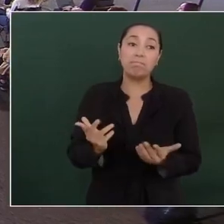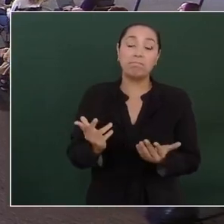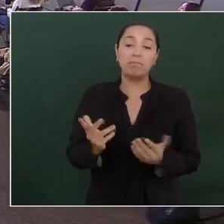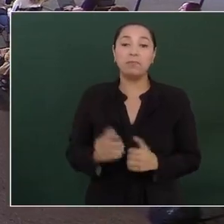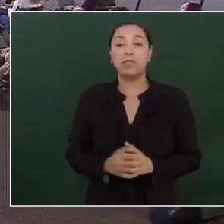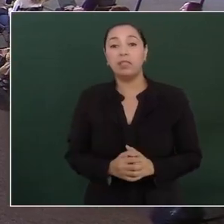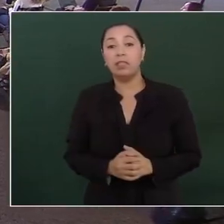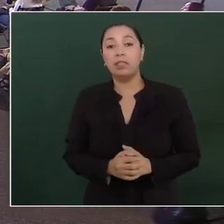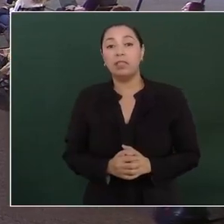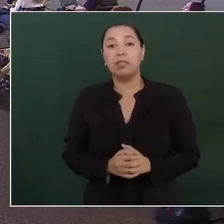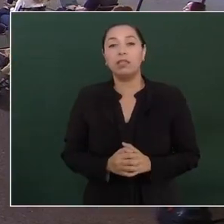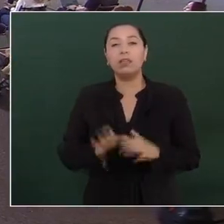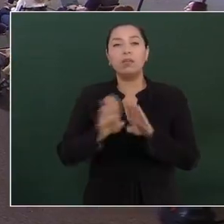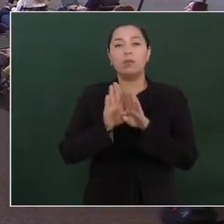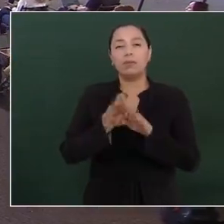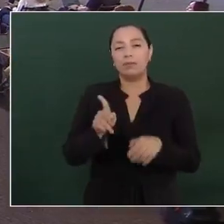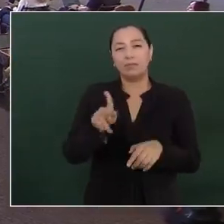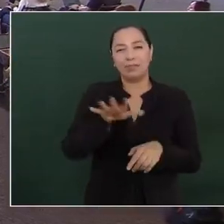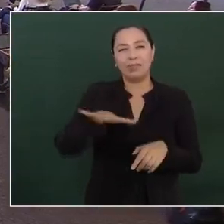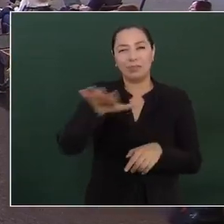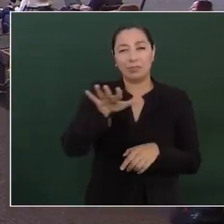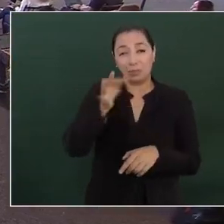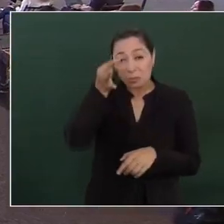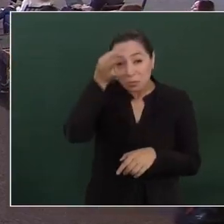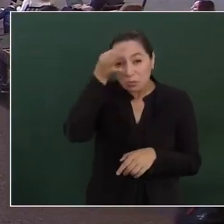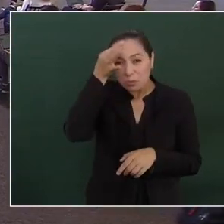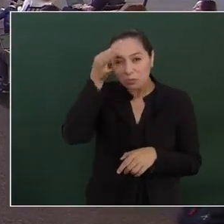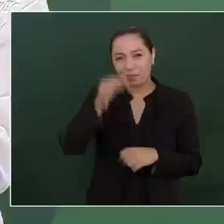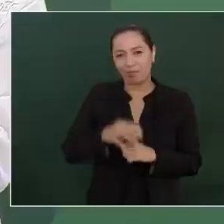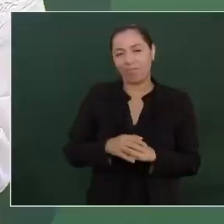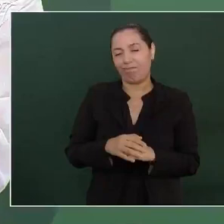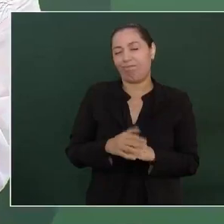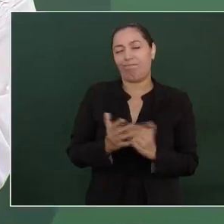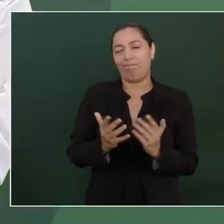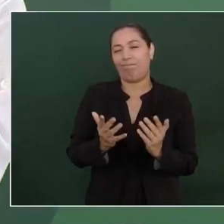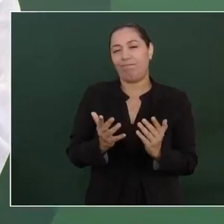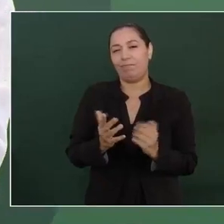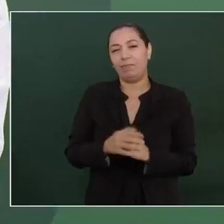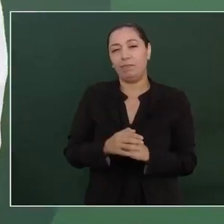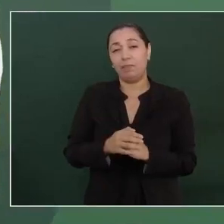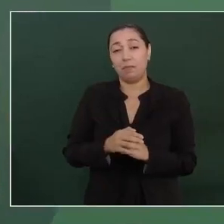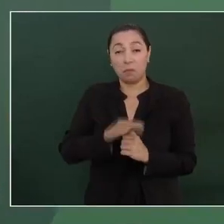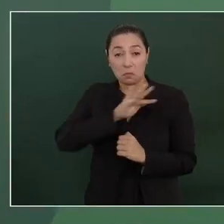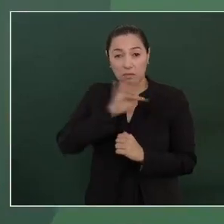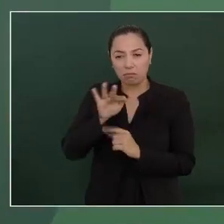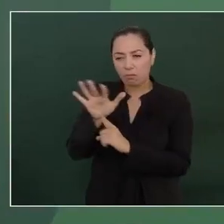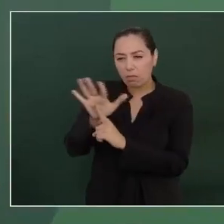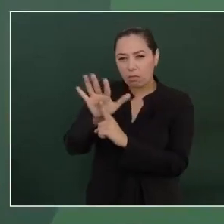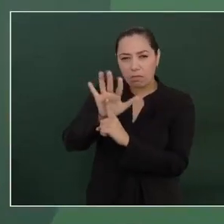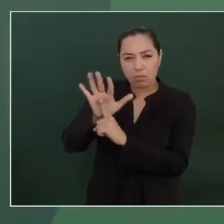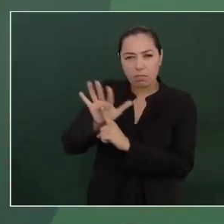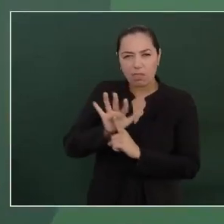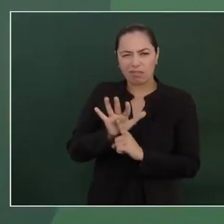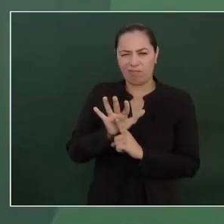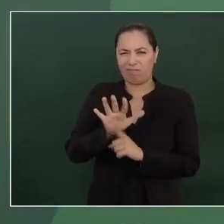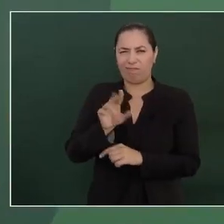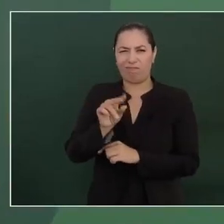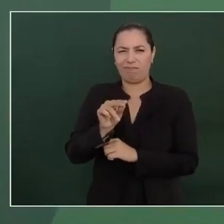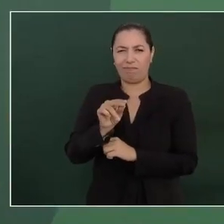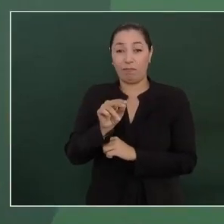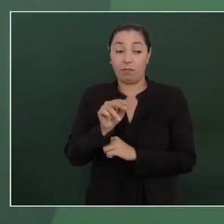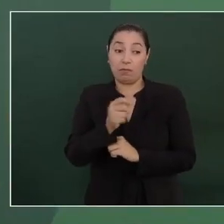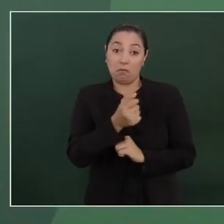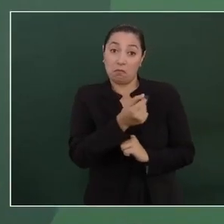Que el pueblo es tonto y se le puede manipular. Tonto es el que